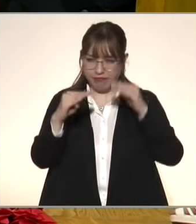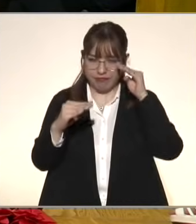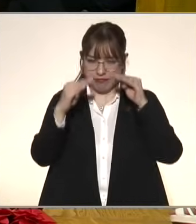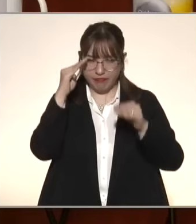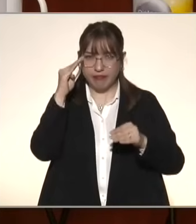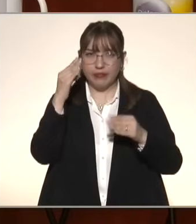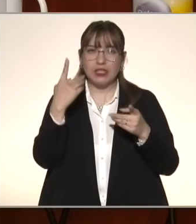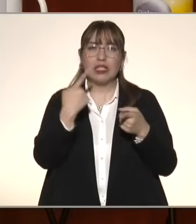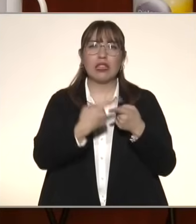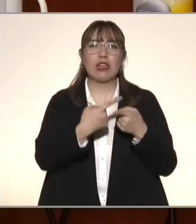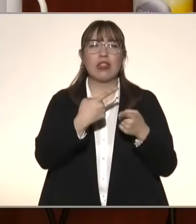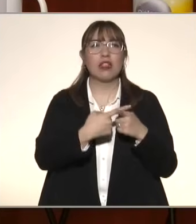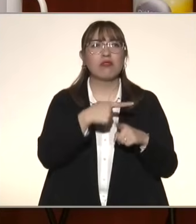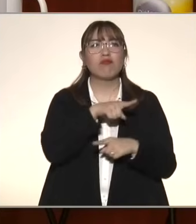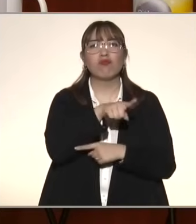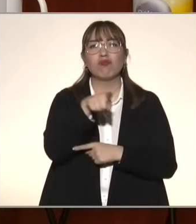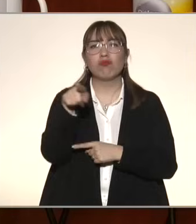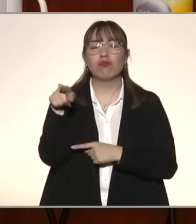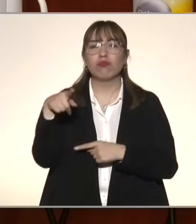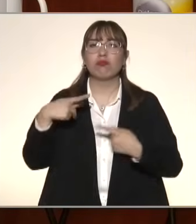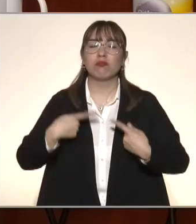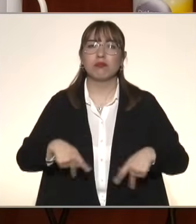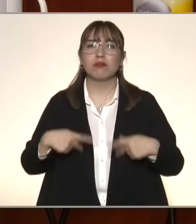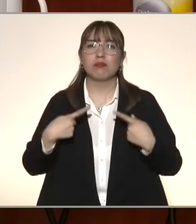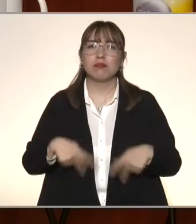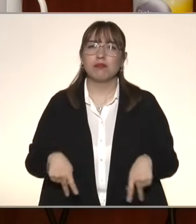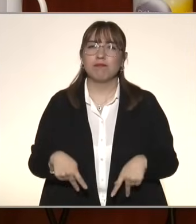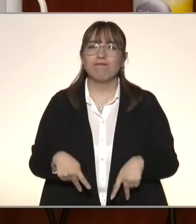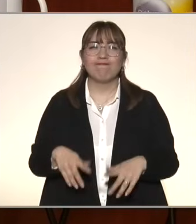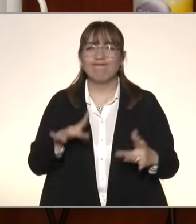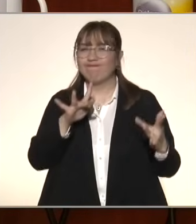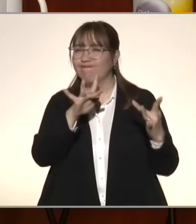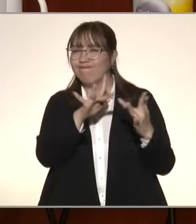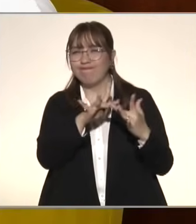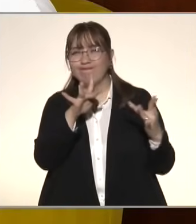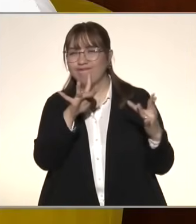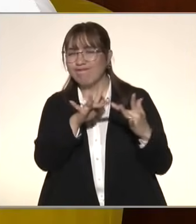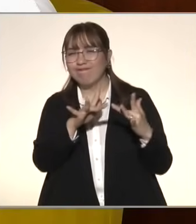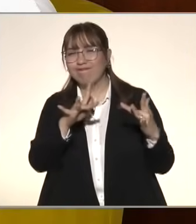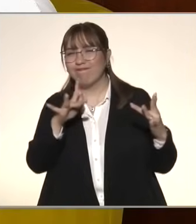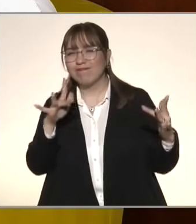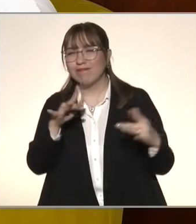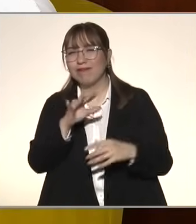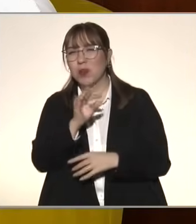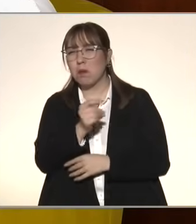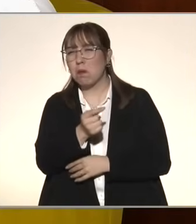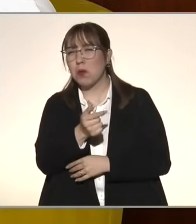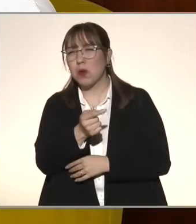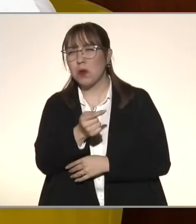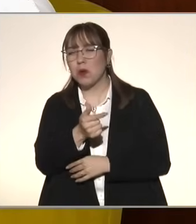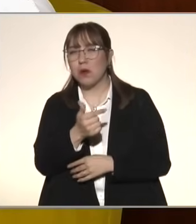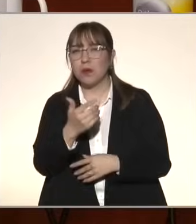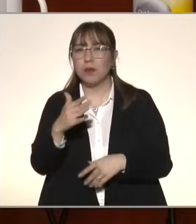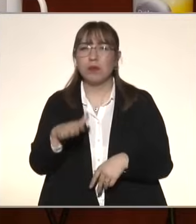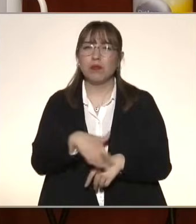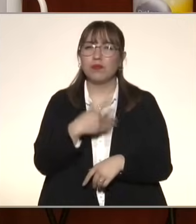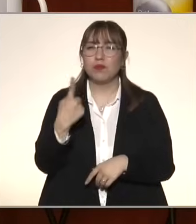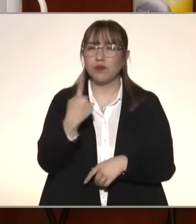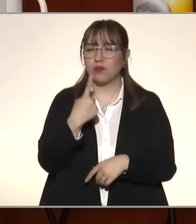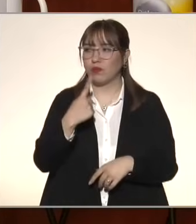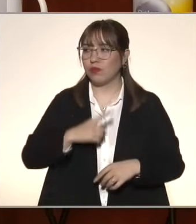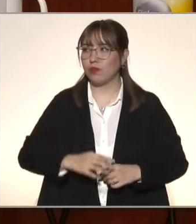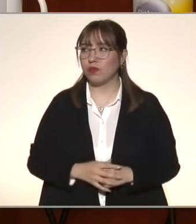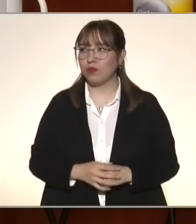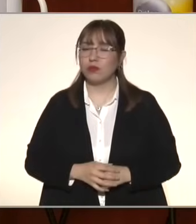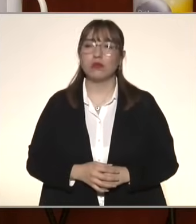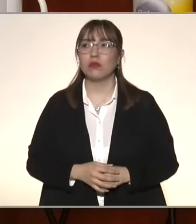familiares, quiénes son esos familiares con los que tenemos poco contacto. ¿Por qué tenemos poco contacto? Si podríamos